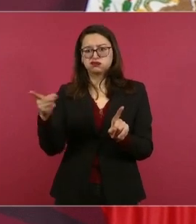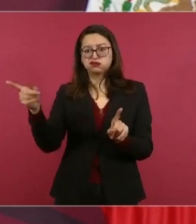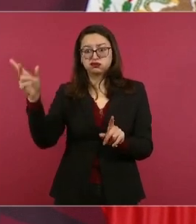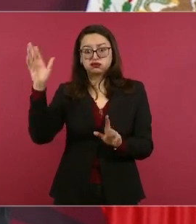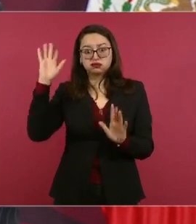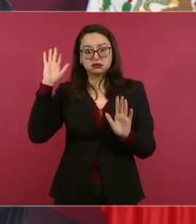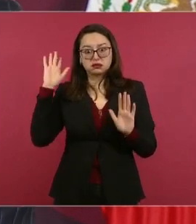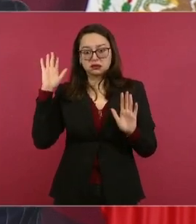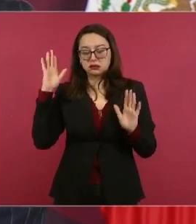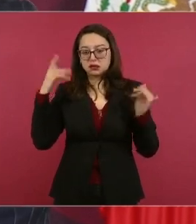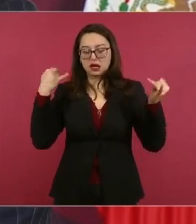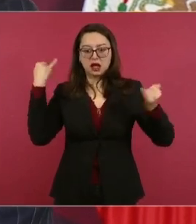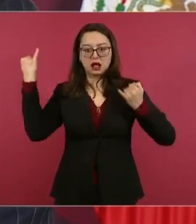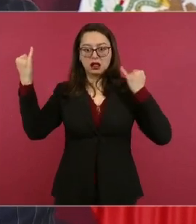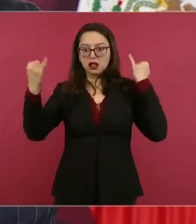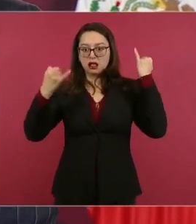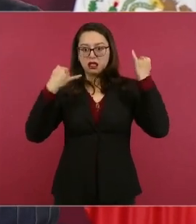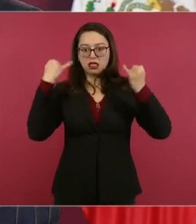como si